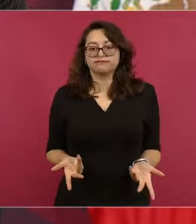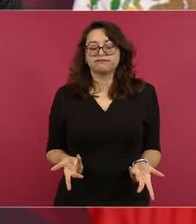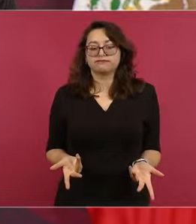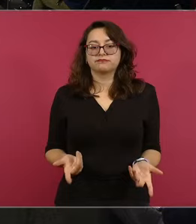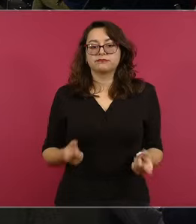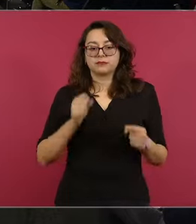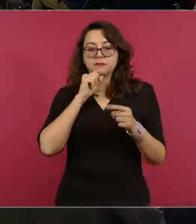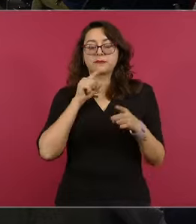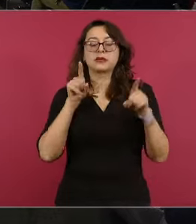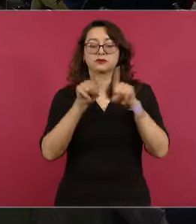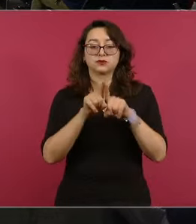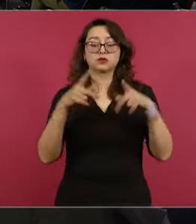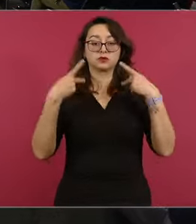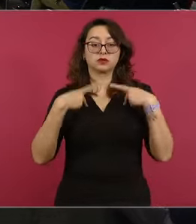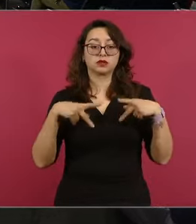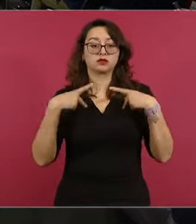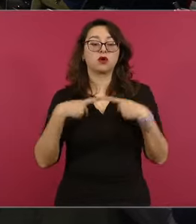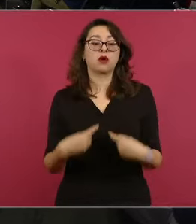escuchar la opinión